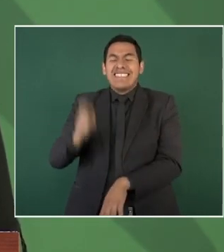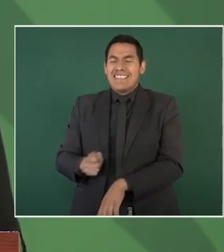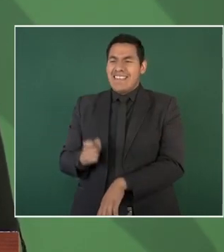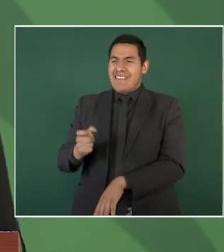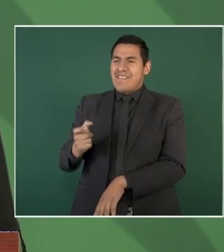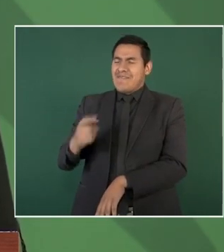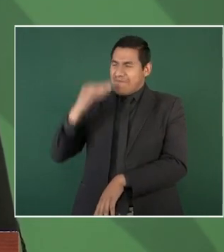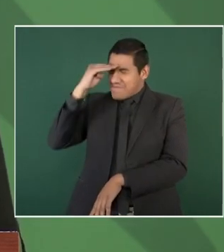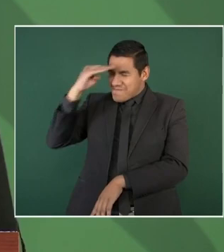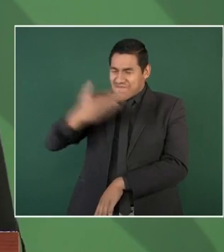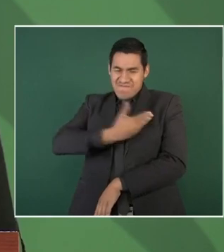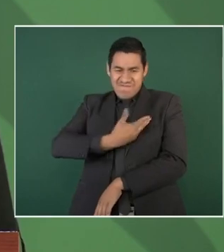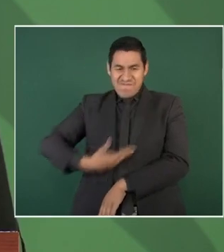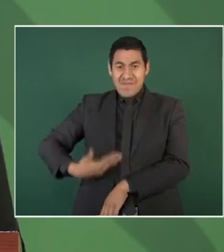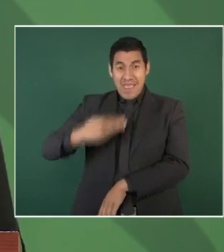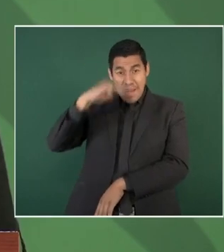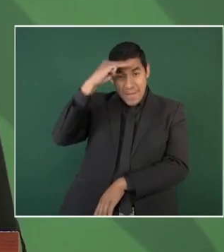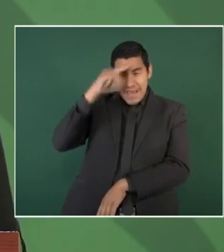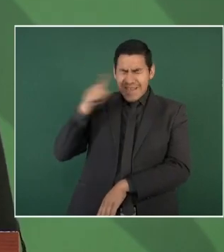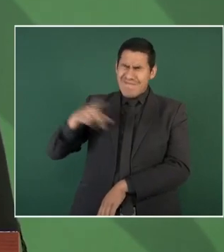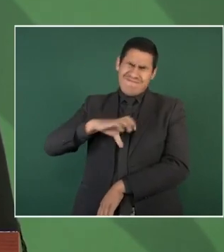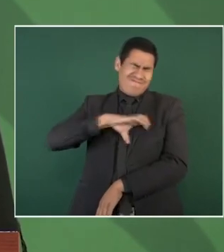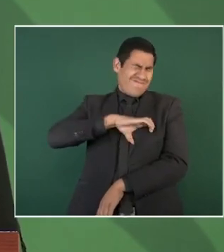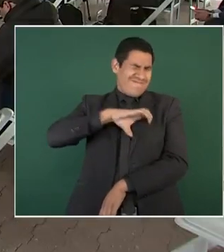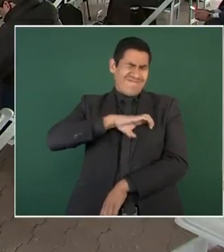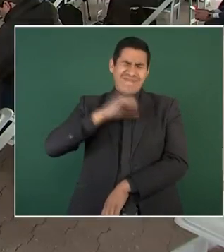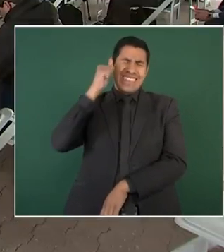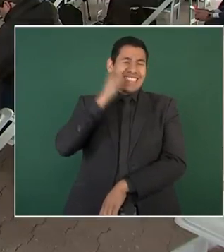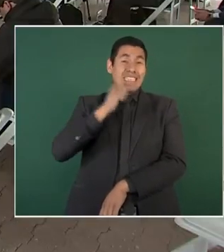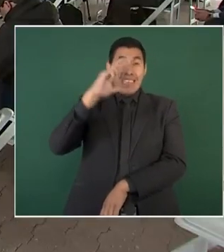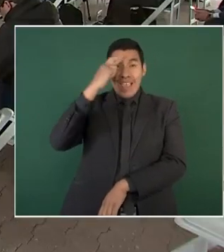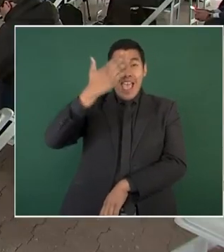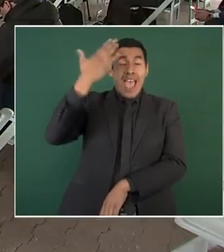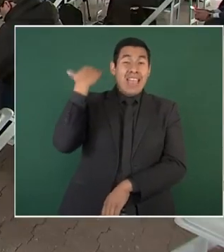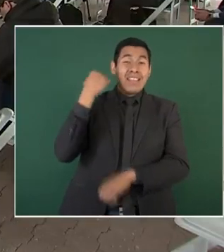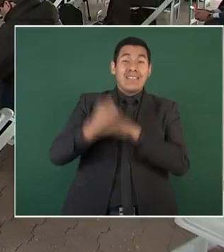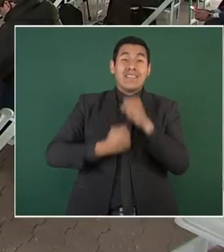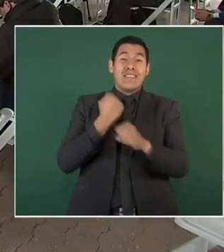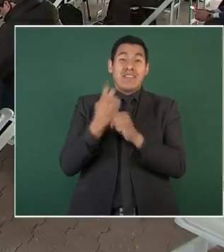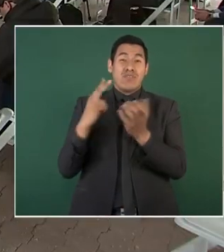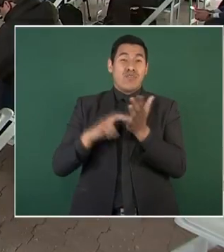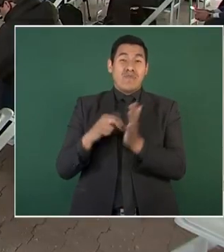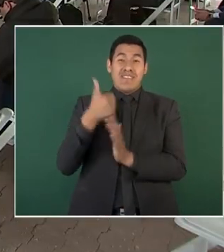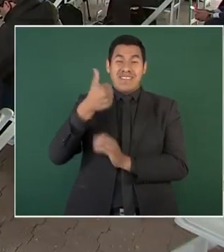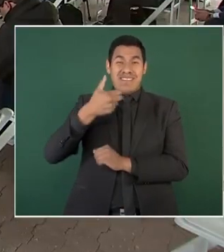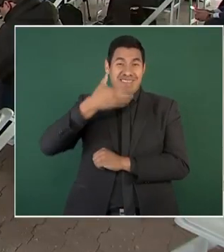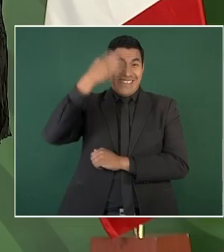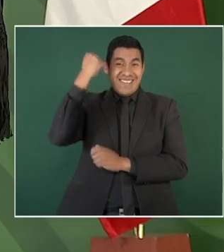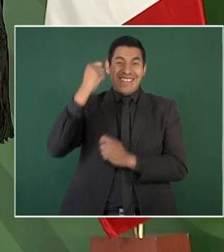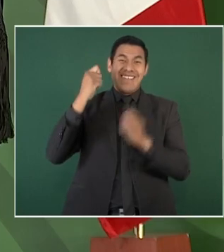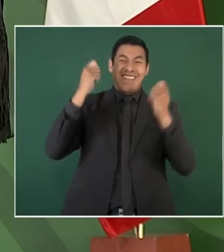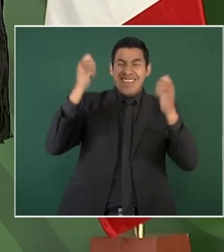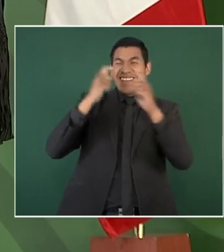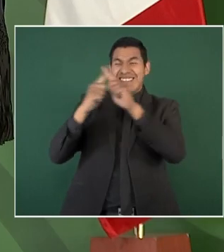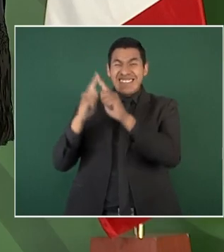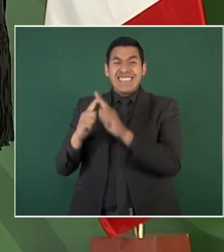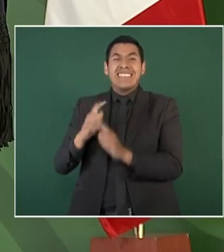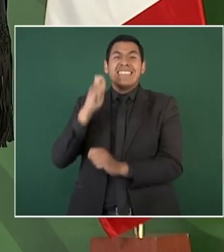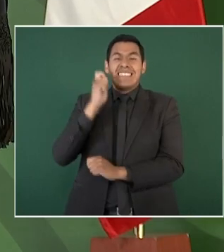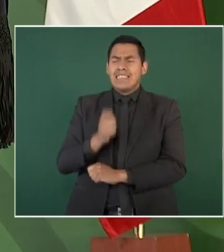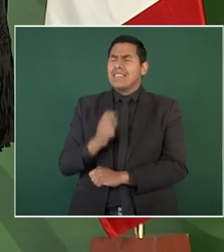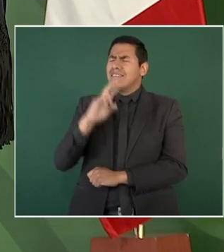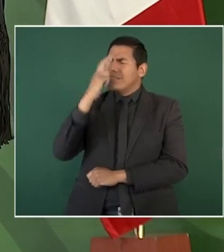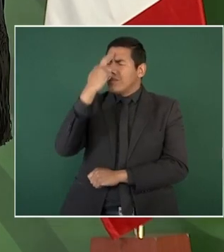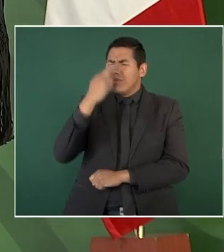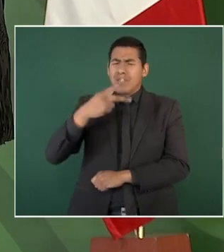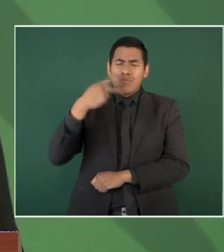y lo ha apoyado siempre desde que nos visitaba previo a la campaña del 2006. Y queremos reiterarle que aquí tendrá usted siempre su